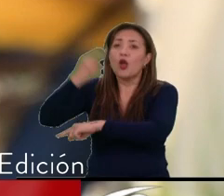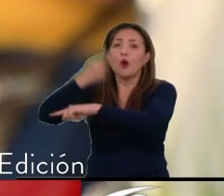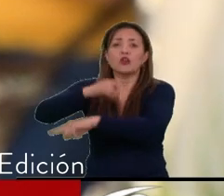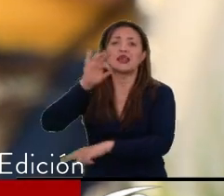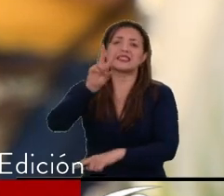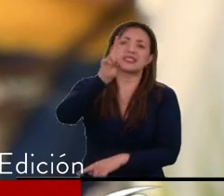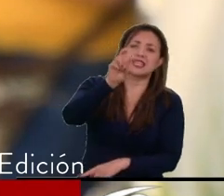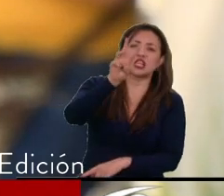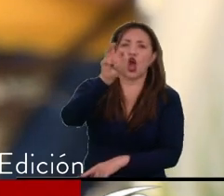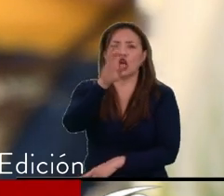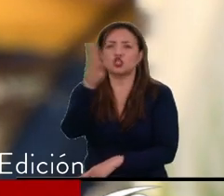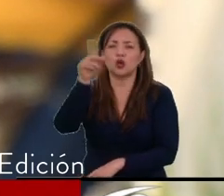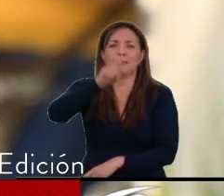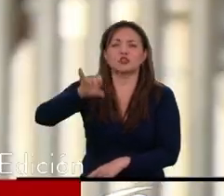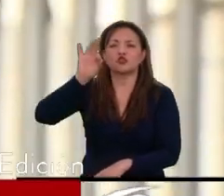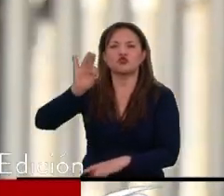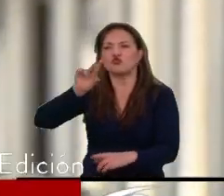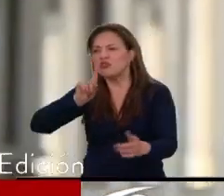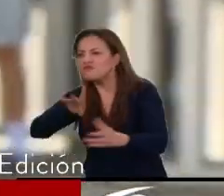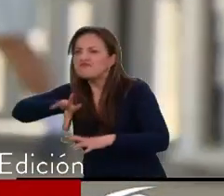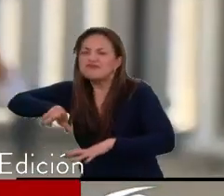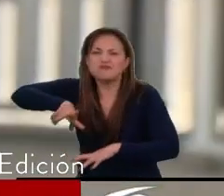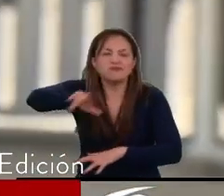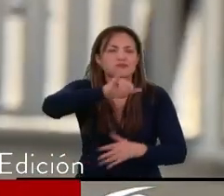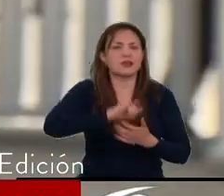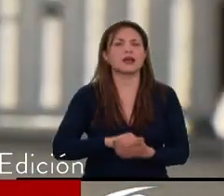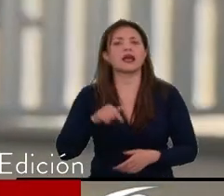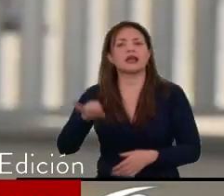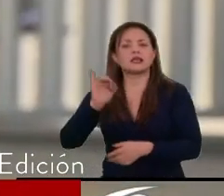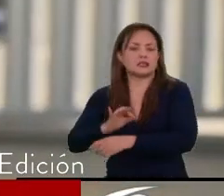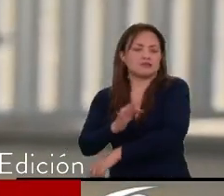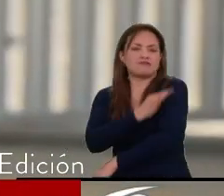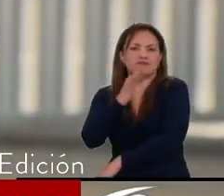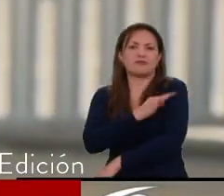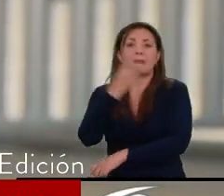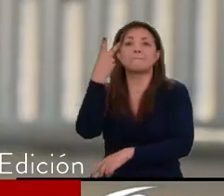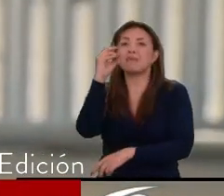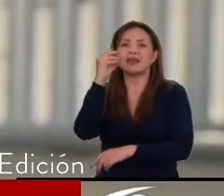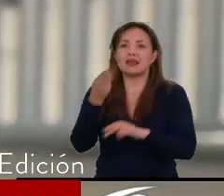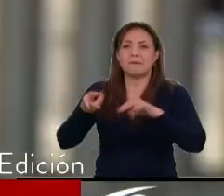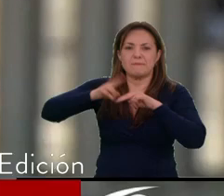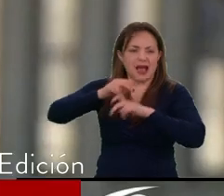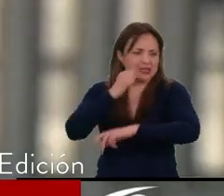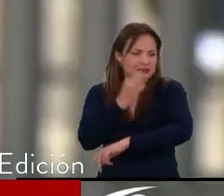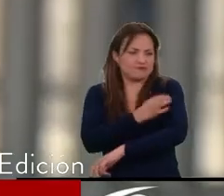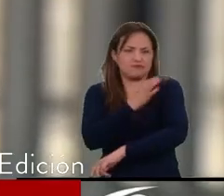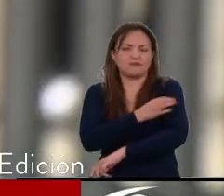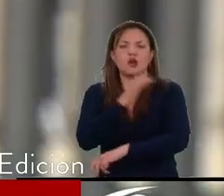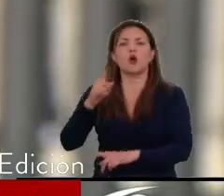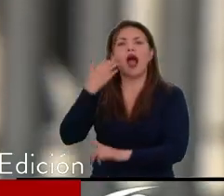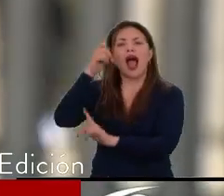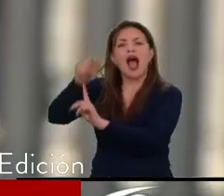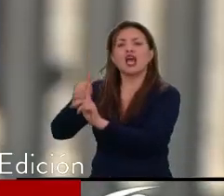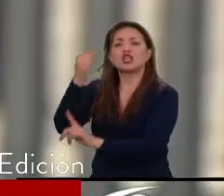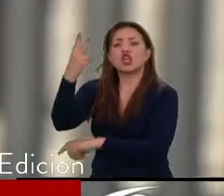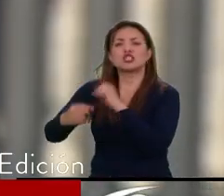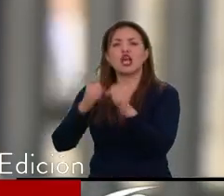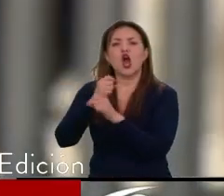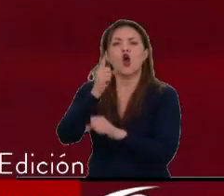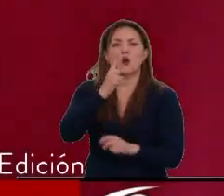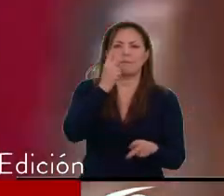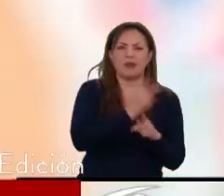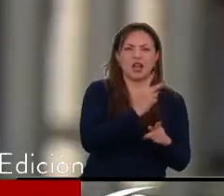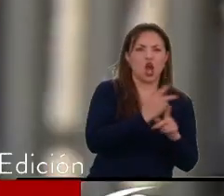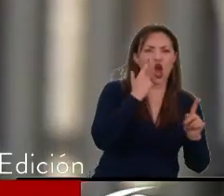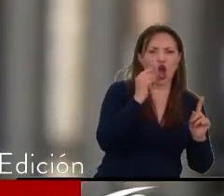Más de 20 puntos se requirieron para suturar la herida con arma blanca que recibió un estudiante de 12 años a manos de un delincuente que le interceptó al salir